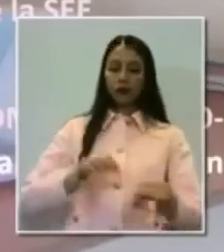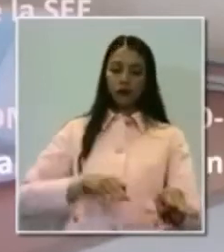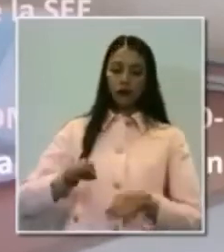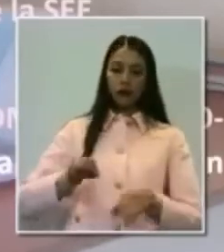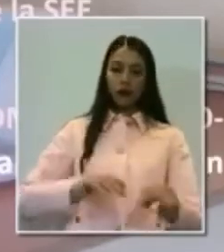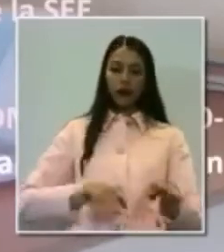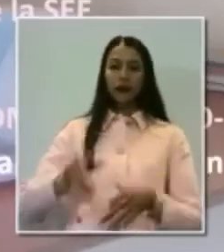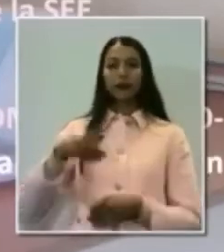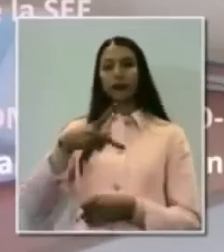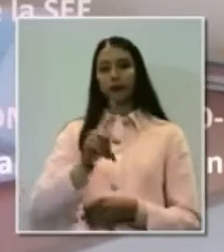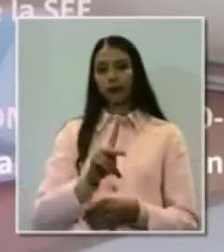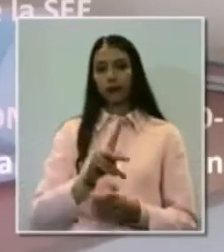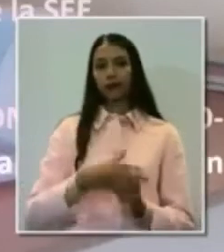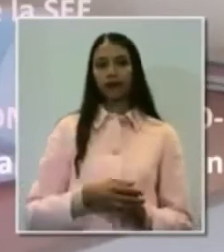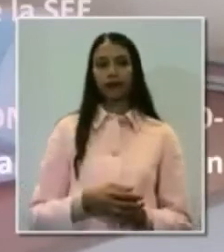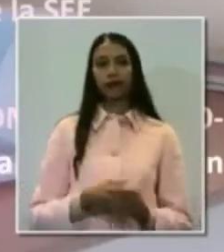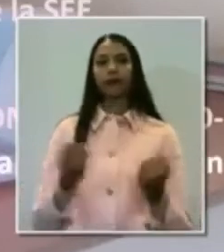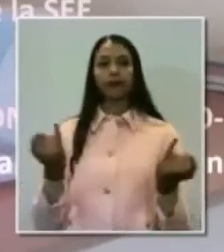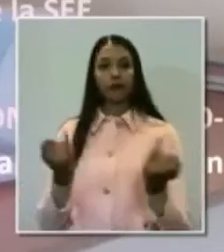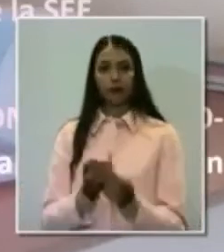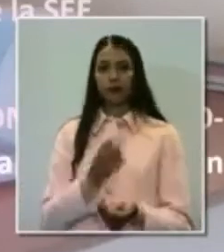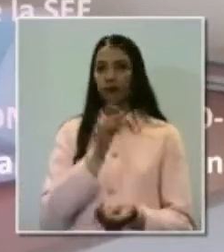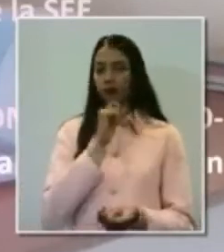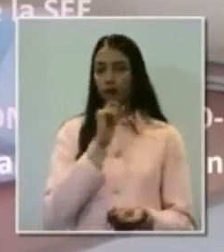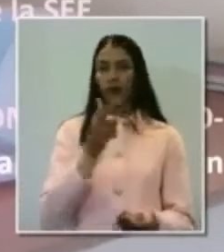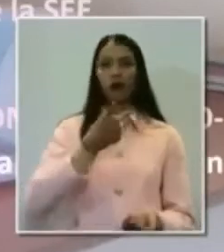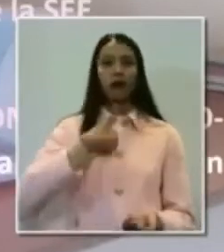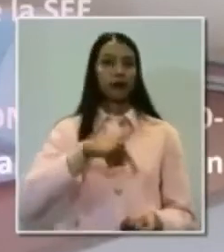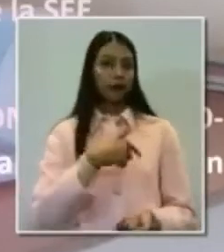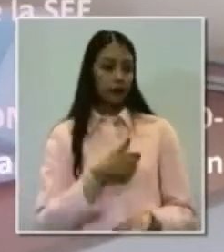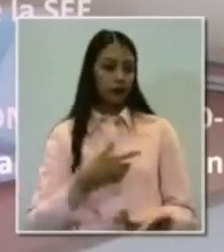trabajan, pero y de igual manera